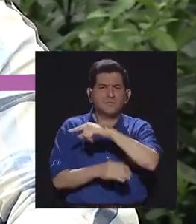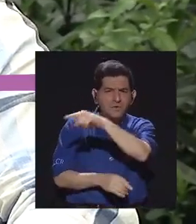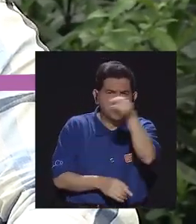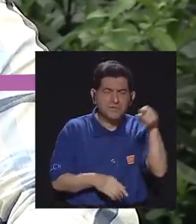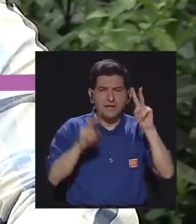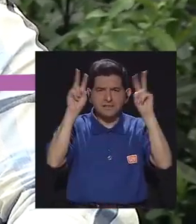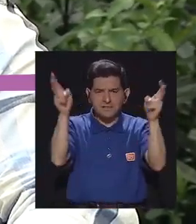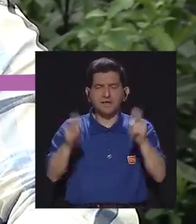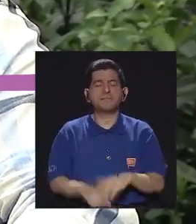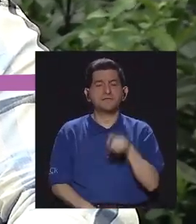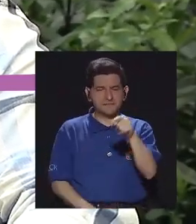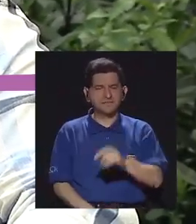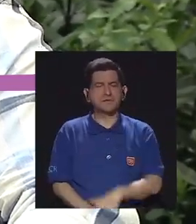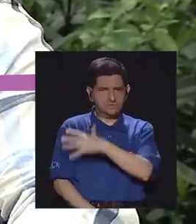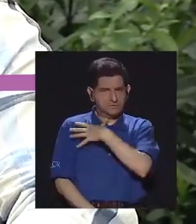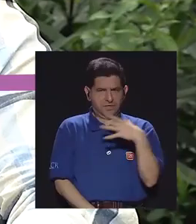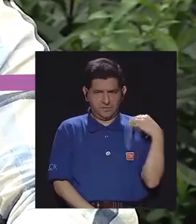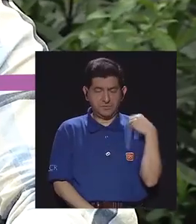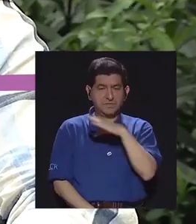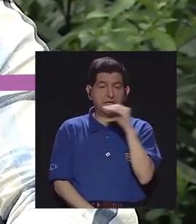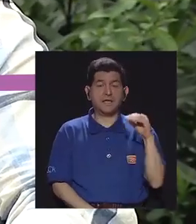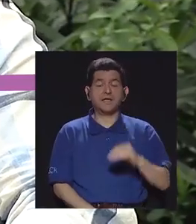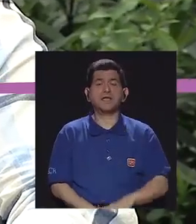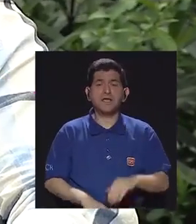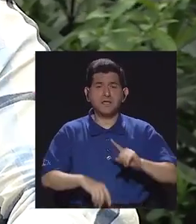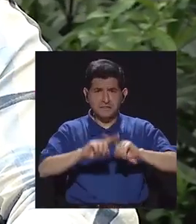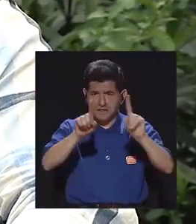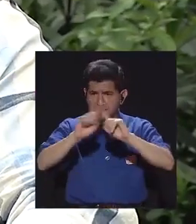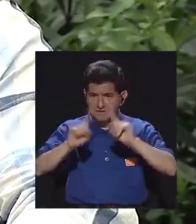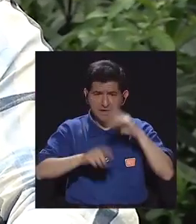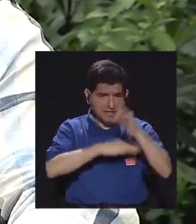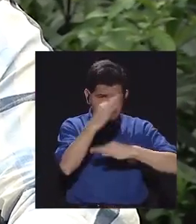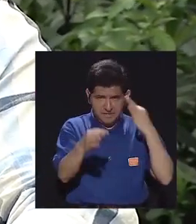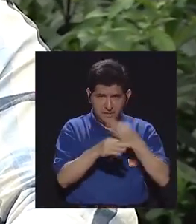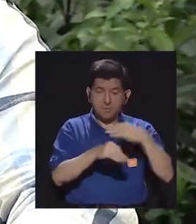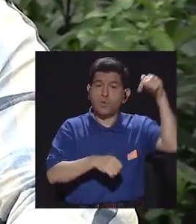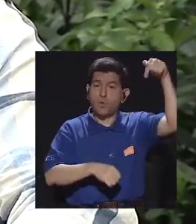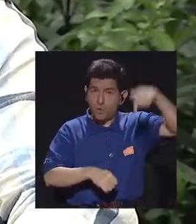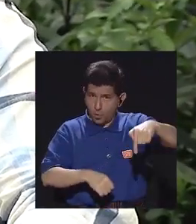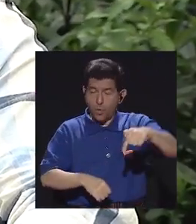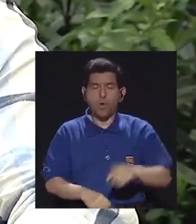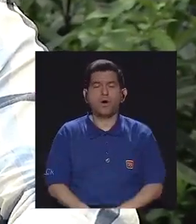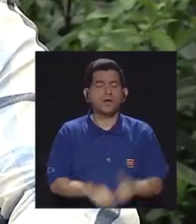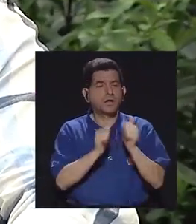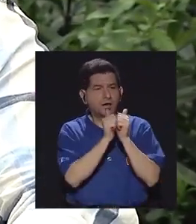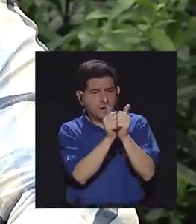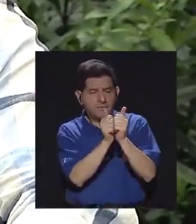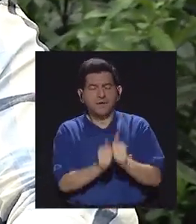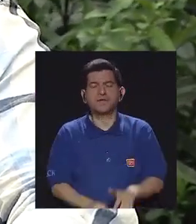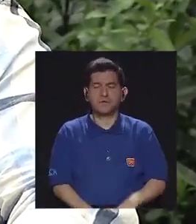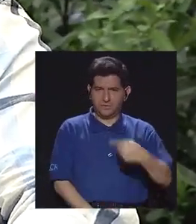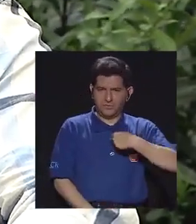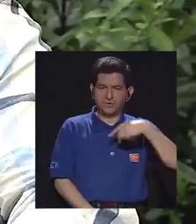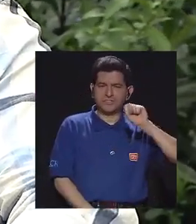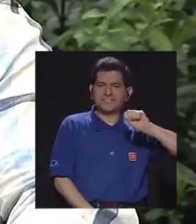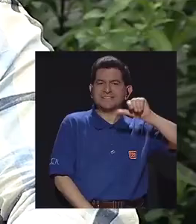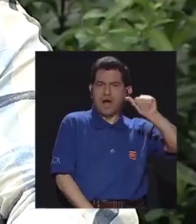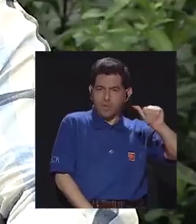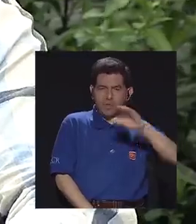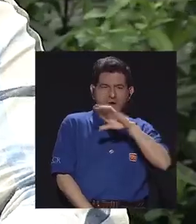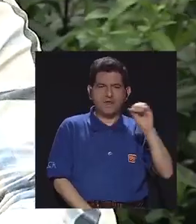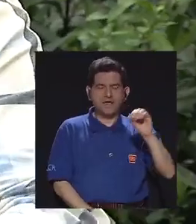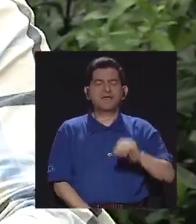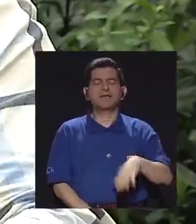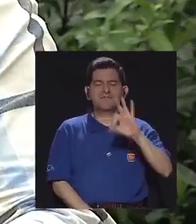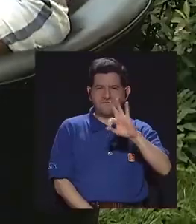con ustedes temas que sean de su agrado y que sean además variados. El día de hoy les acompañamos su servidor Saúl Aguilar y